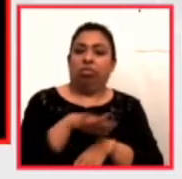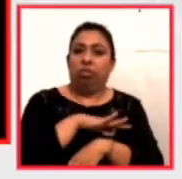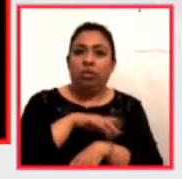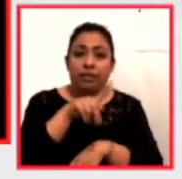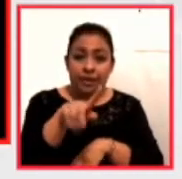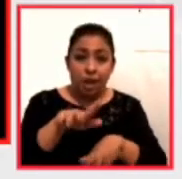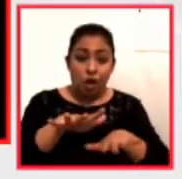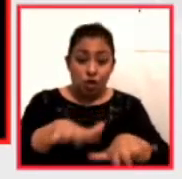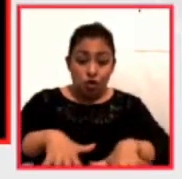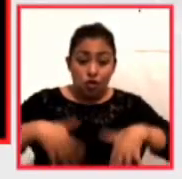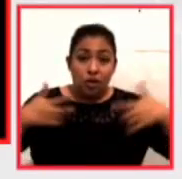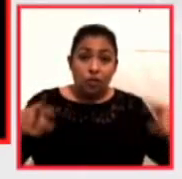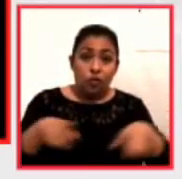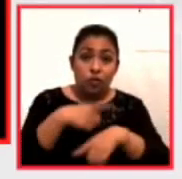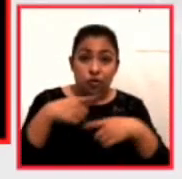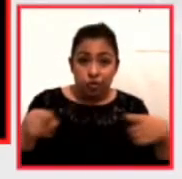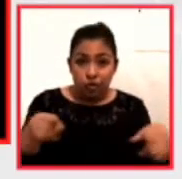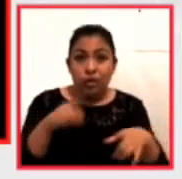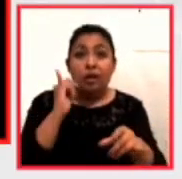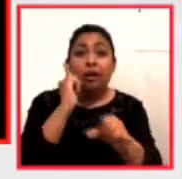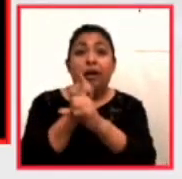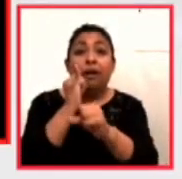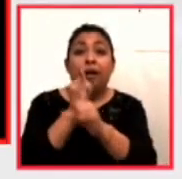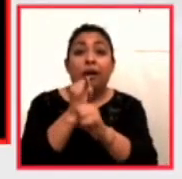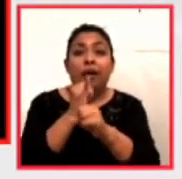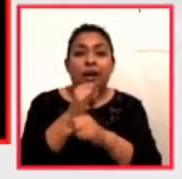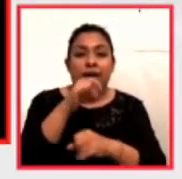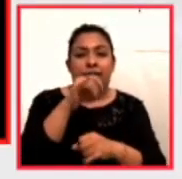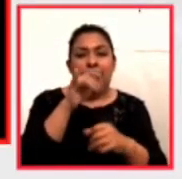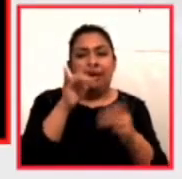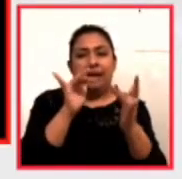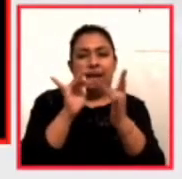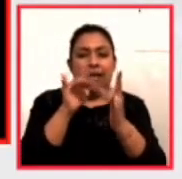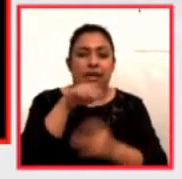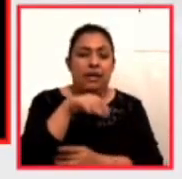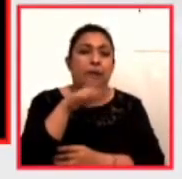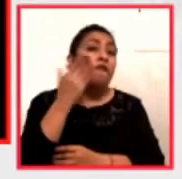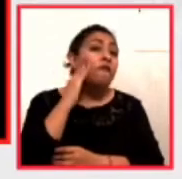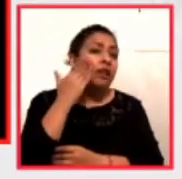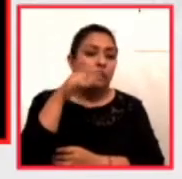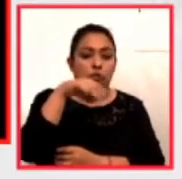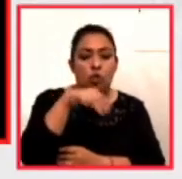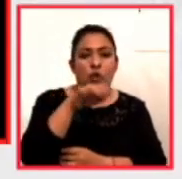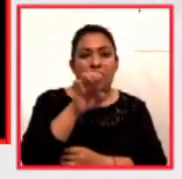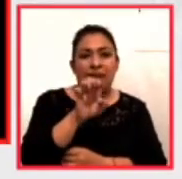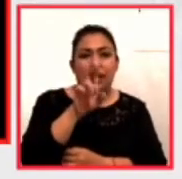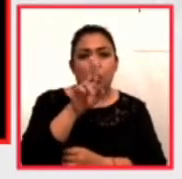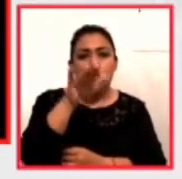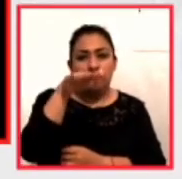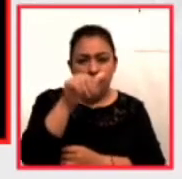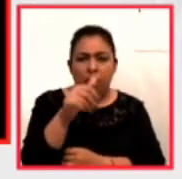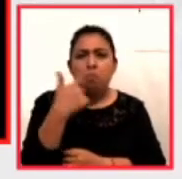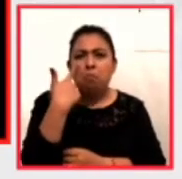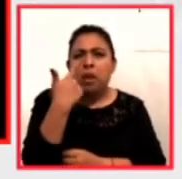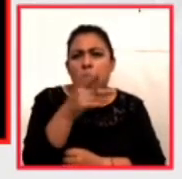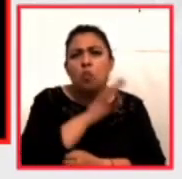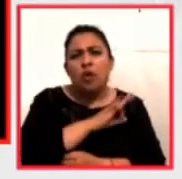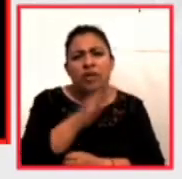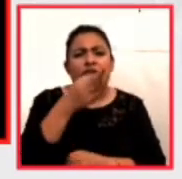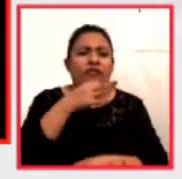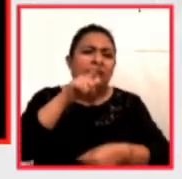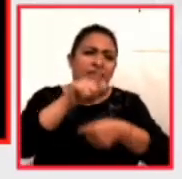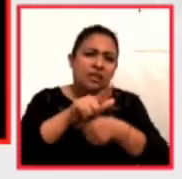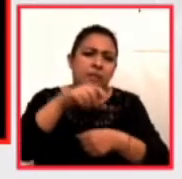concierto se va a transmitir en las redes de Neuma, del Facebook, que lo pueden encontrar como Festival